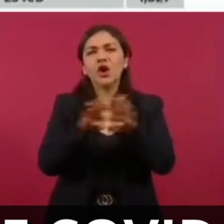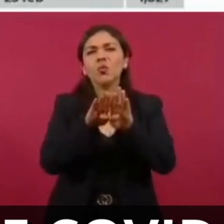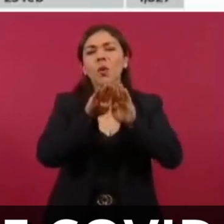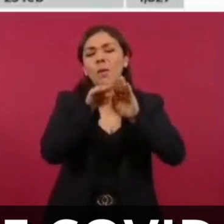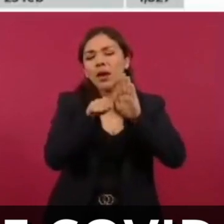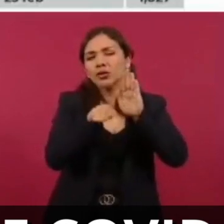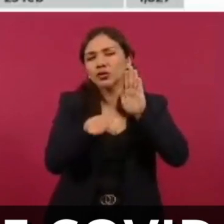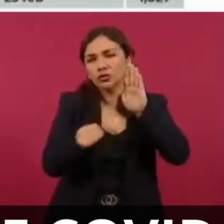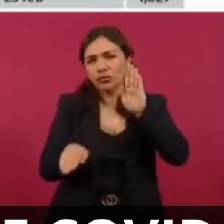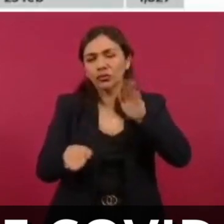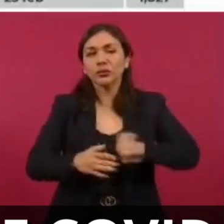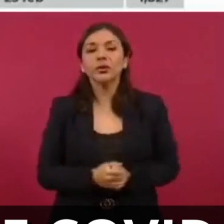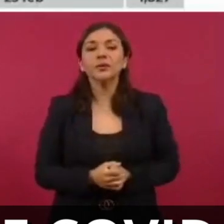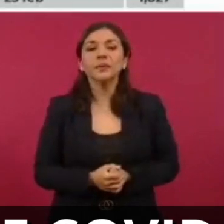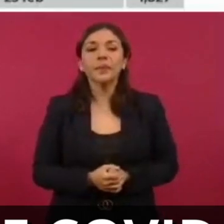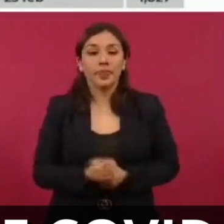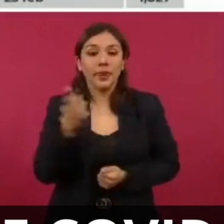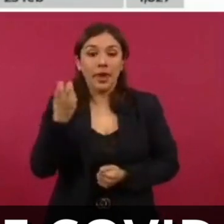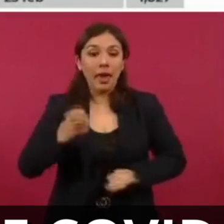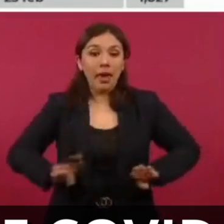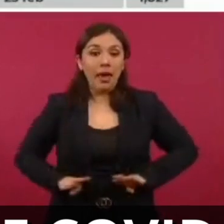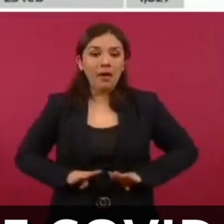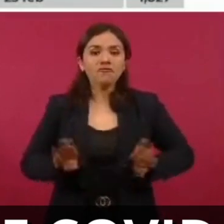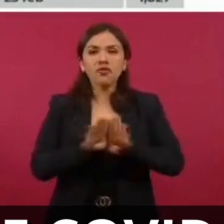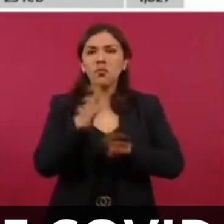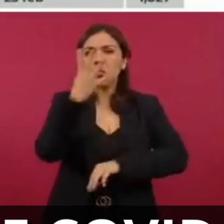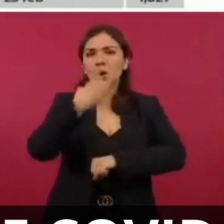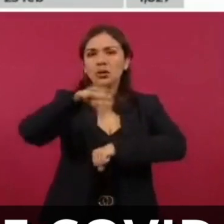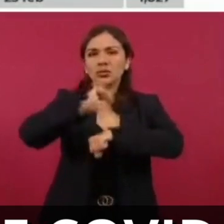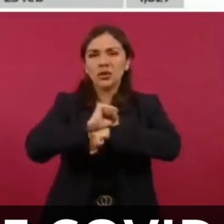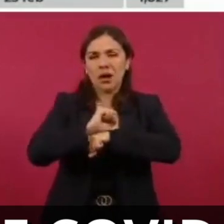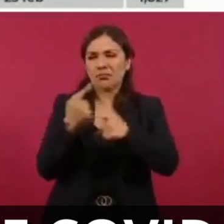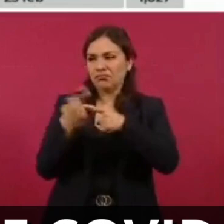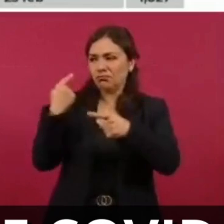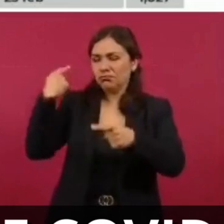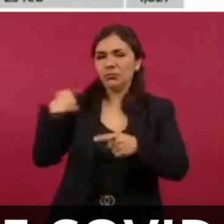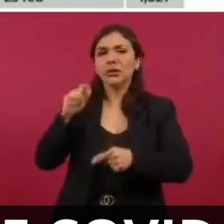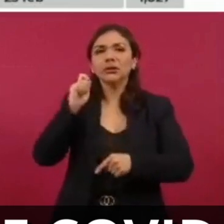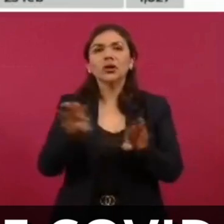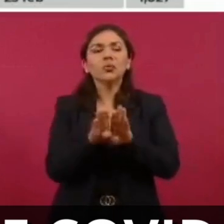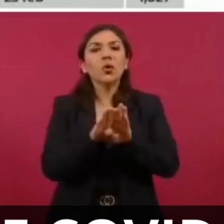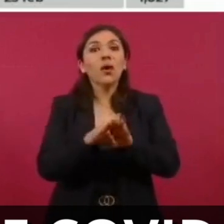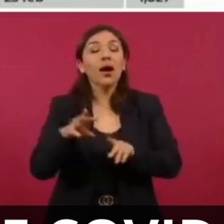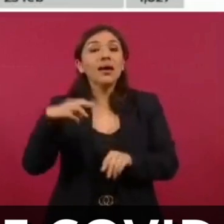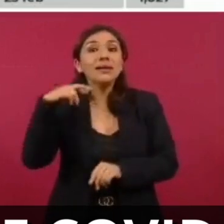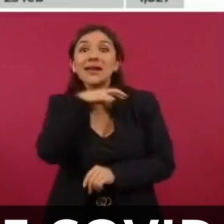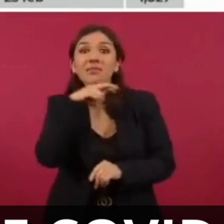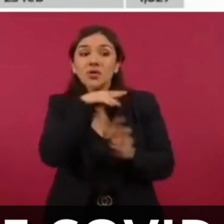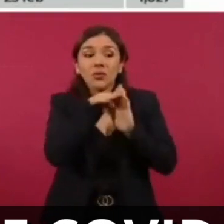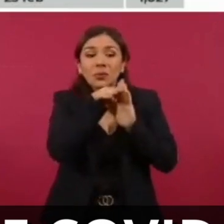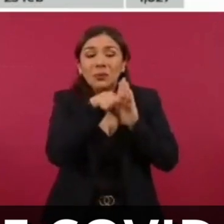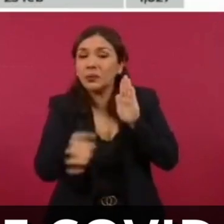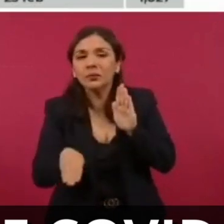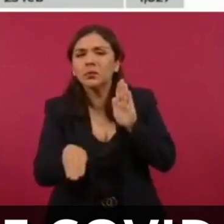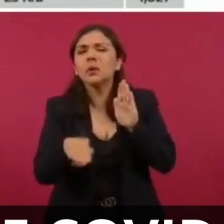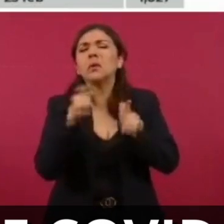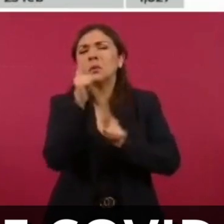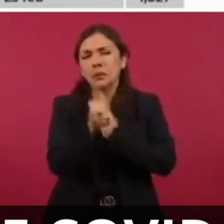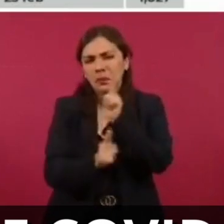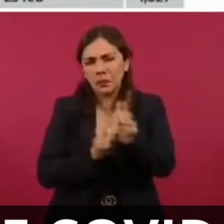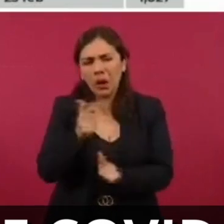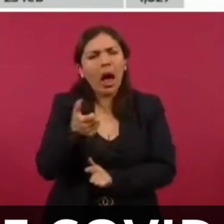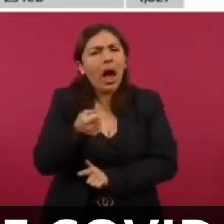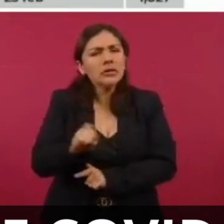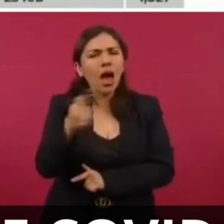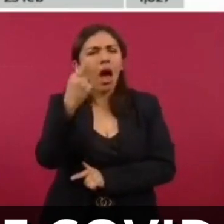un comportamiento en las últimas 4 semanas de menor velocidad de descenso. Eso no es inusual, ha ocurrido, como se